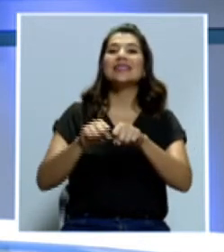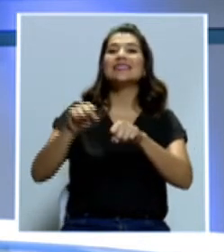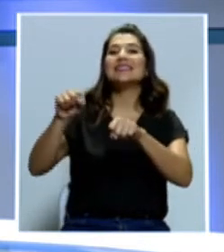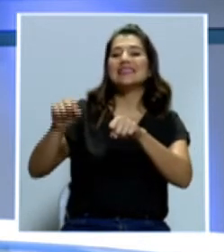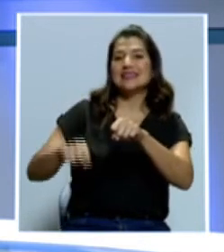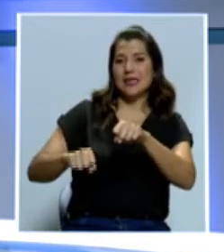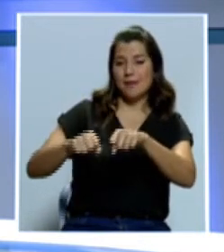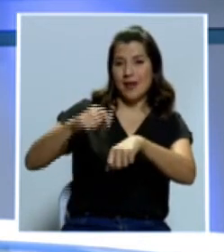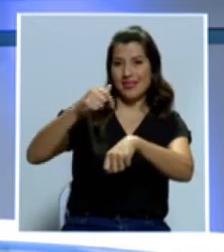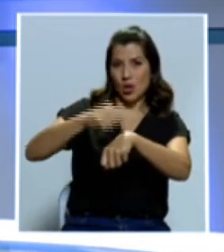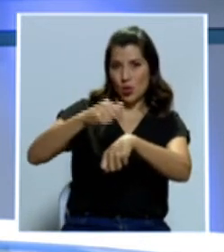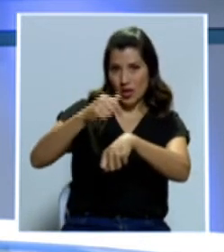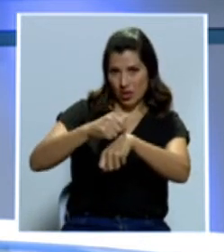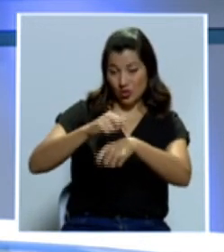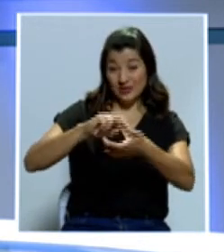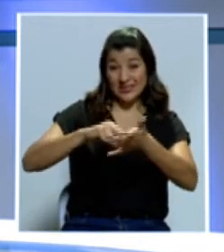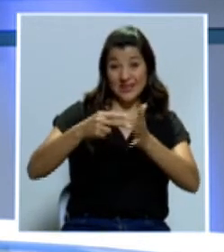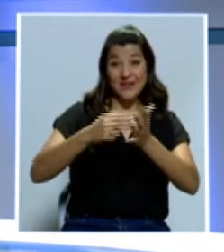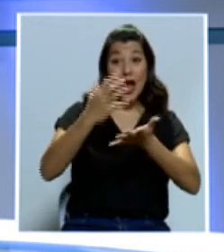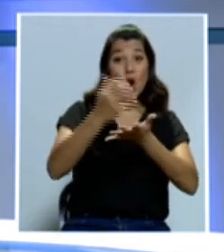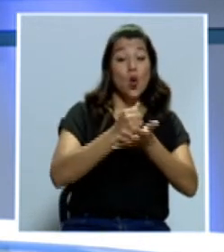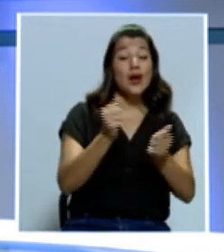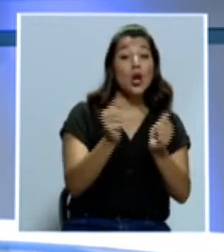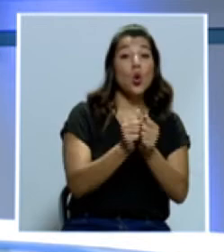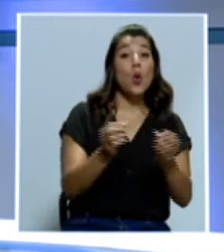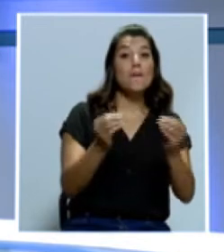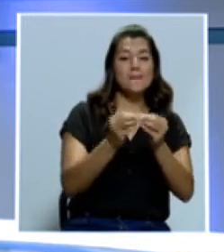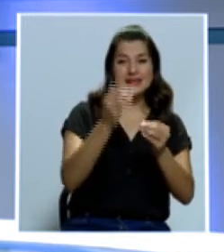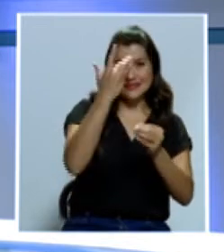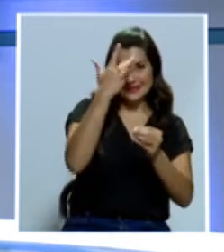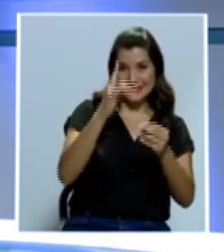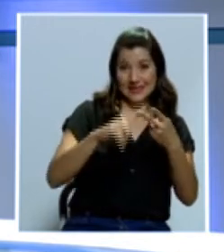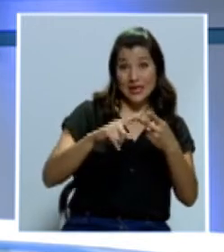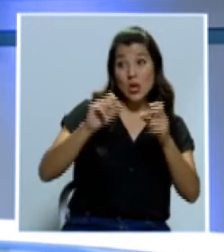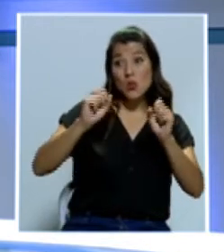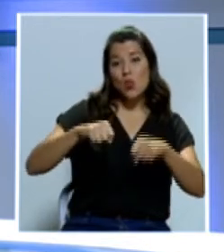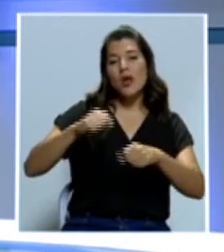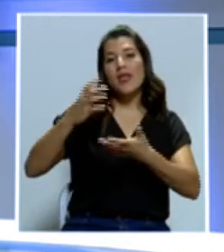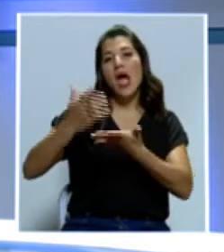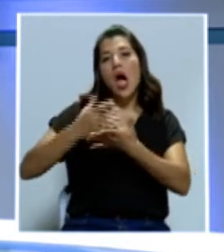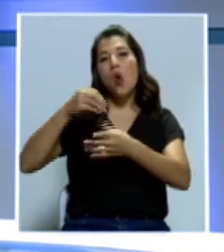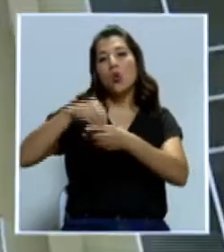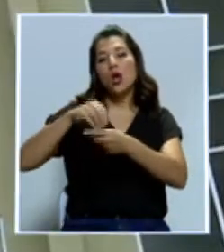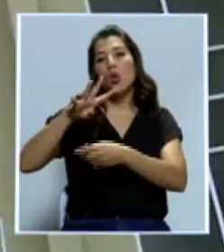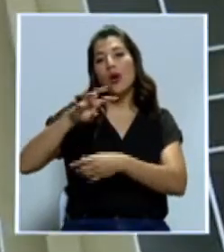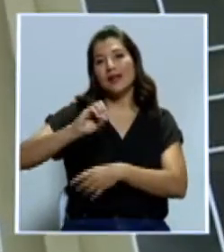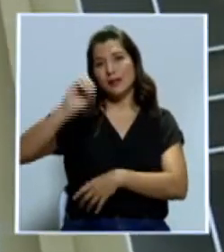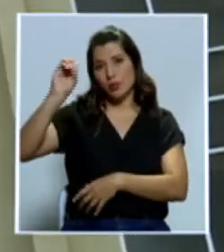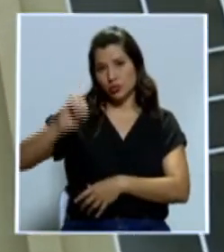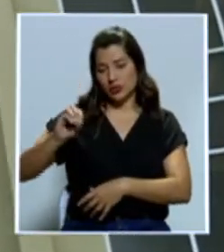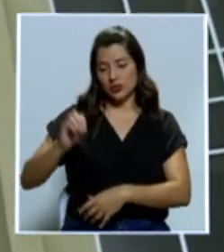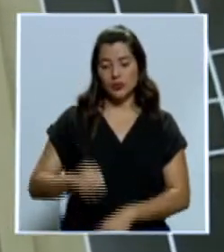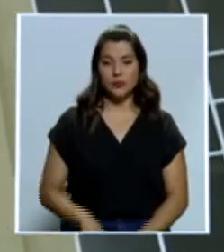cobros inteligentes y ahorro de hasta un 50% en kilowatt hora.